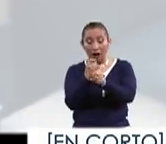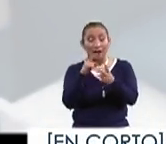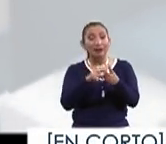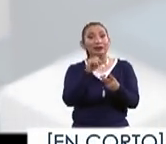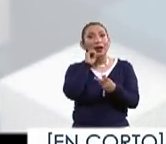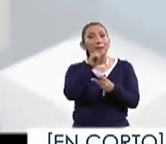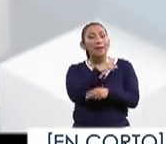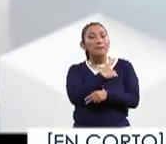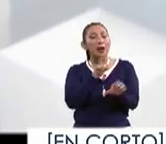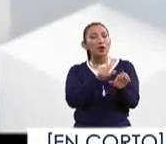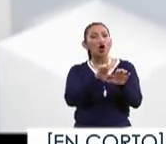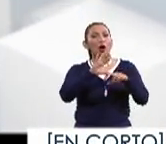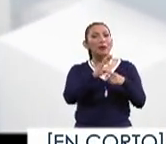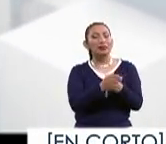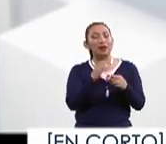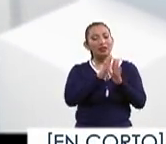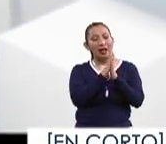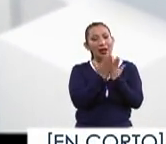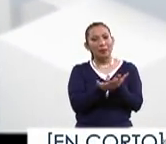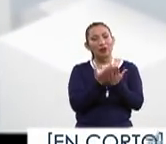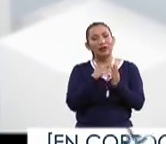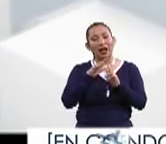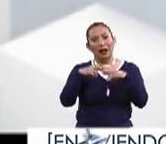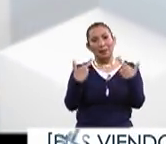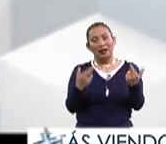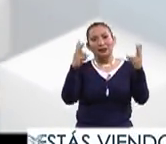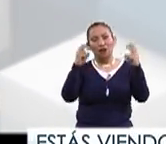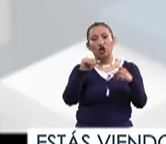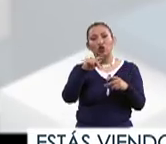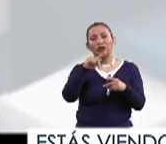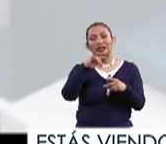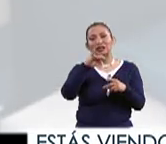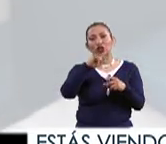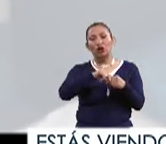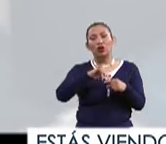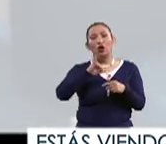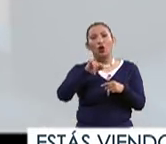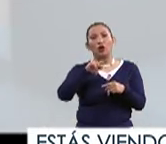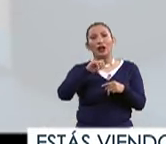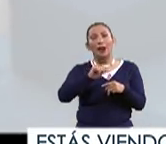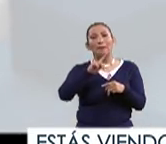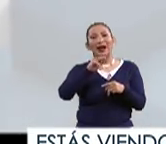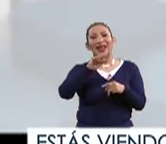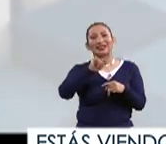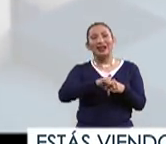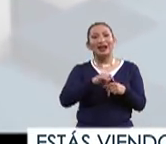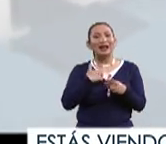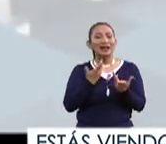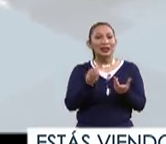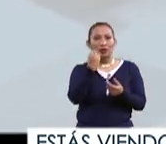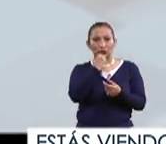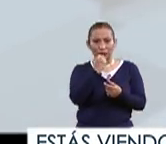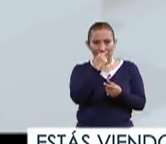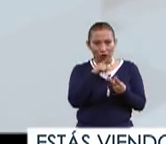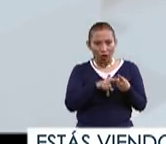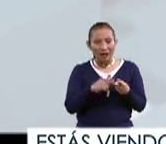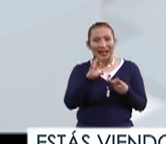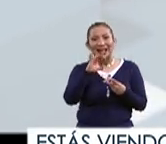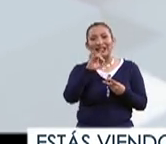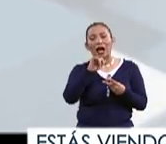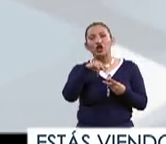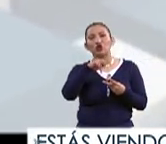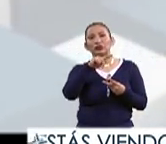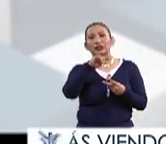internacionales y miembro del comité editorial de las revistas Nutrition, Journal of Parenteral and Enteral Nutrition,